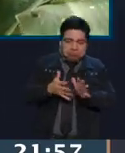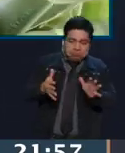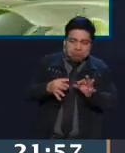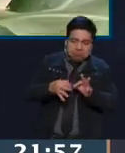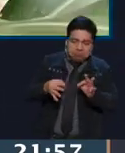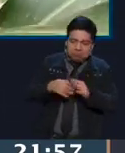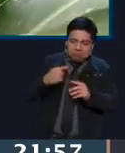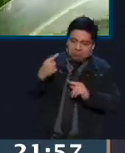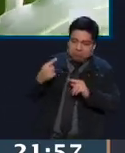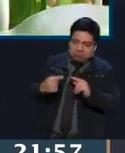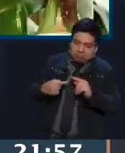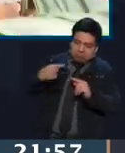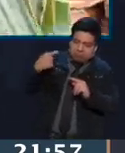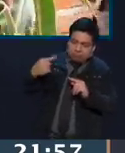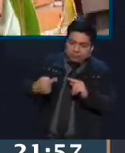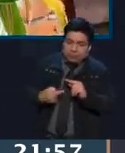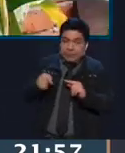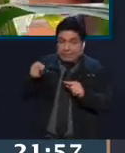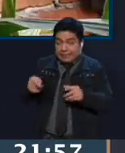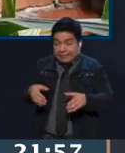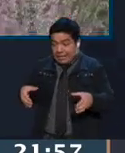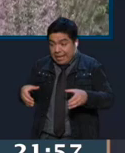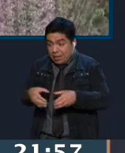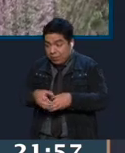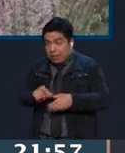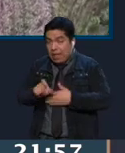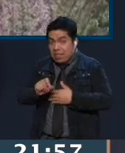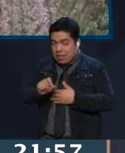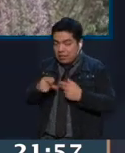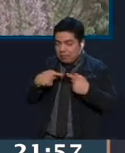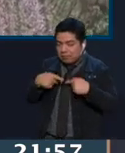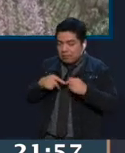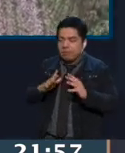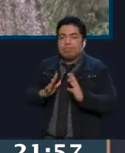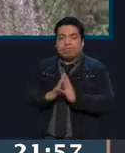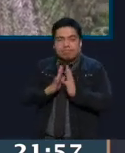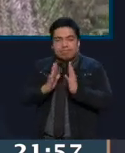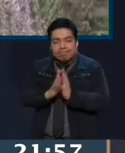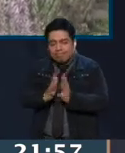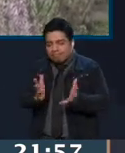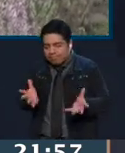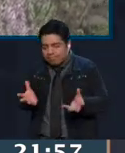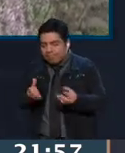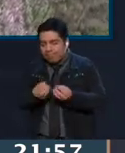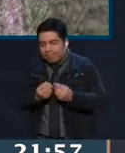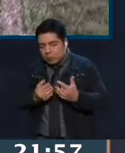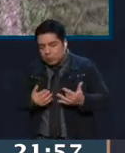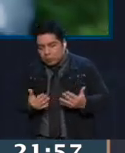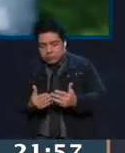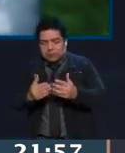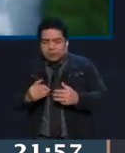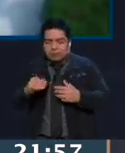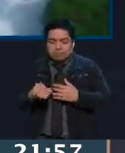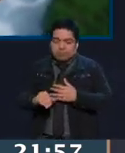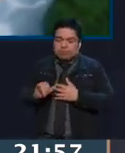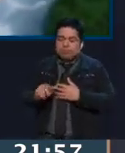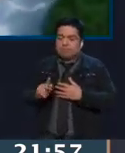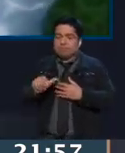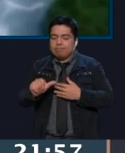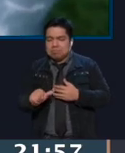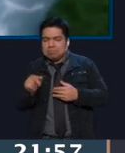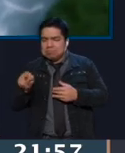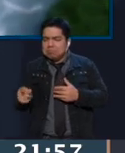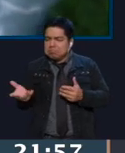rasgos el ciclo, y la idea es que esta comunidad de 20 personas participen de todo el ciclo agrícola de la milpa, y son labores